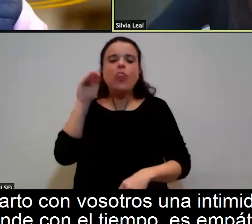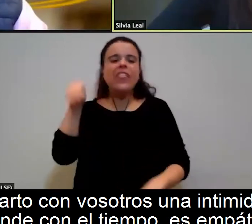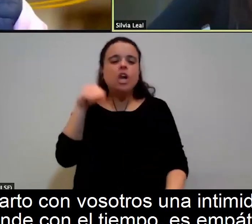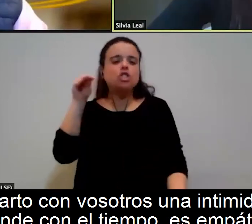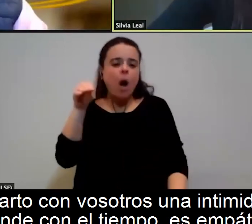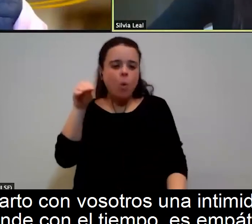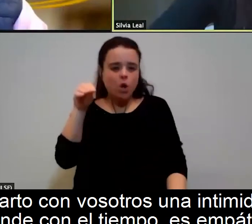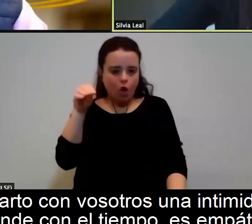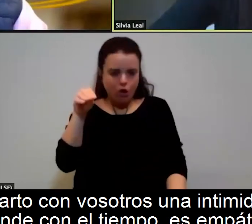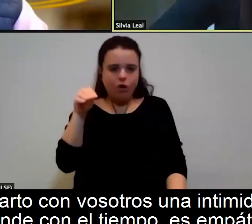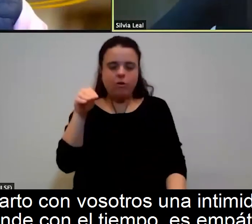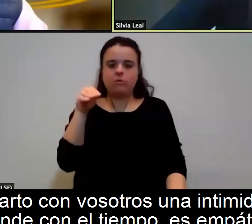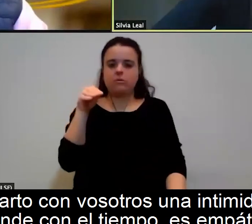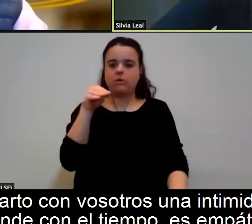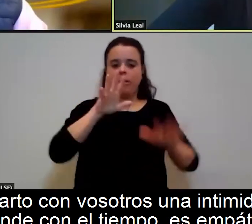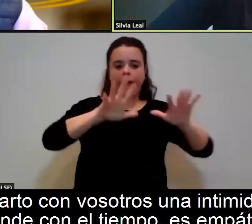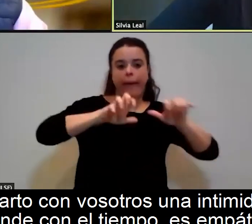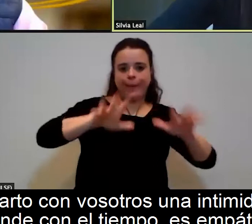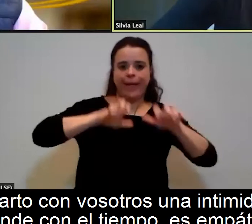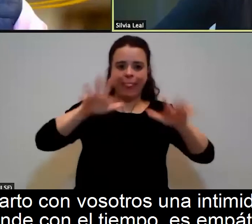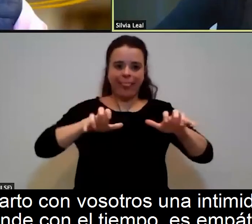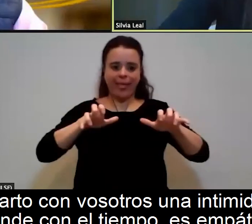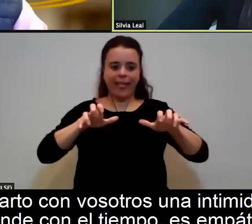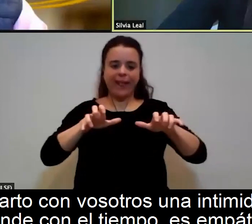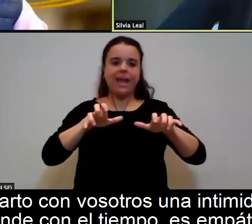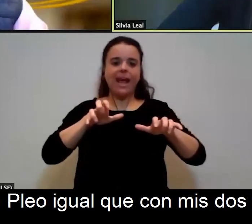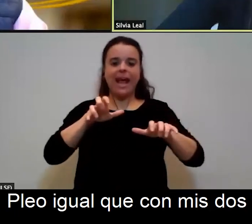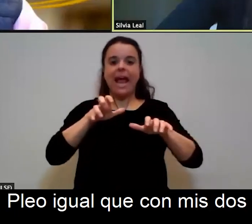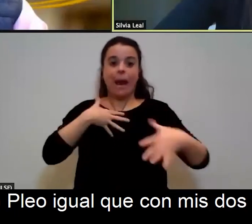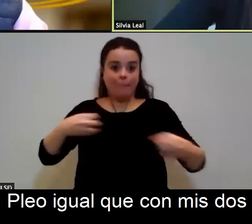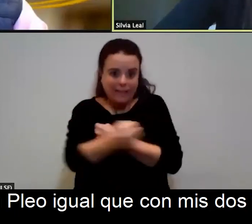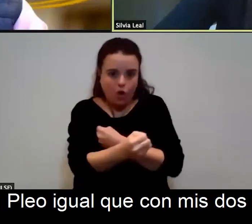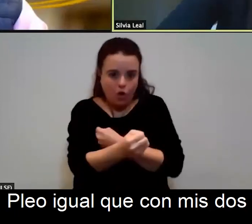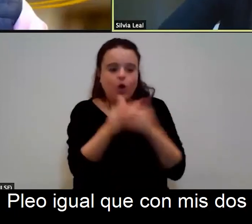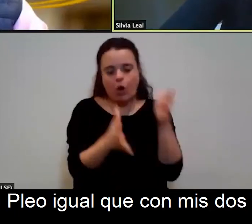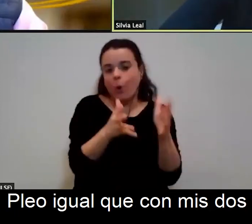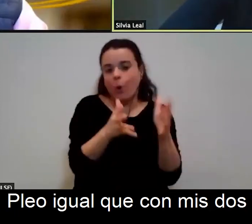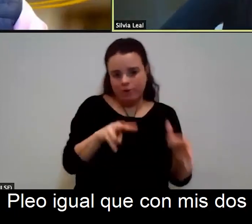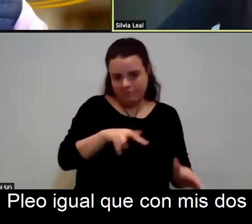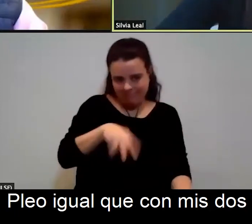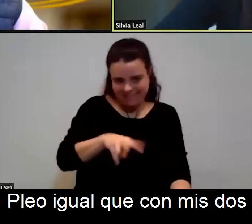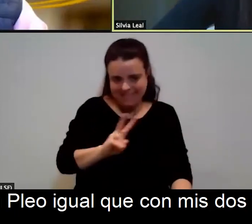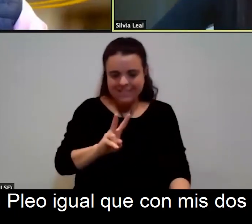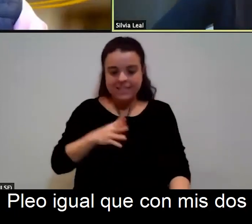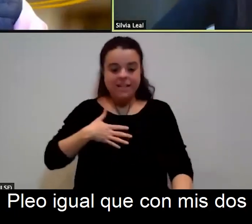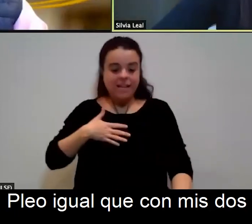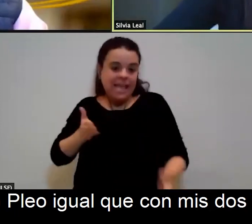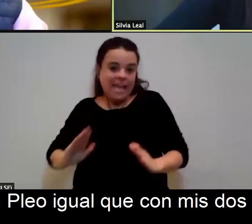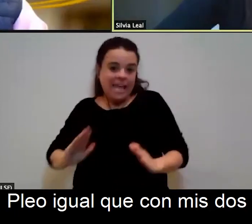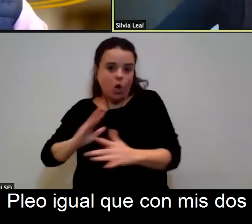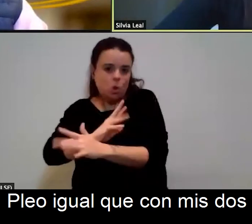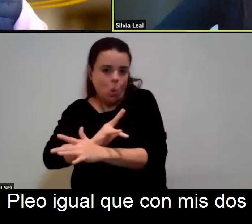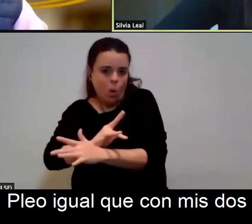que aprende con el tiempo, que es empático, que es un robot, evidentemente, y que mis hijos juegan con Pleo igual que